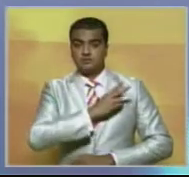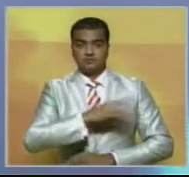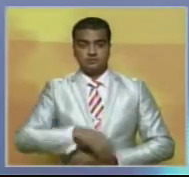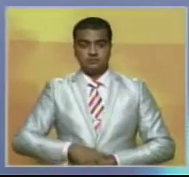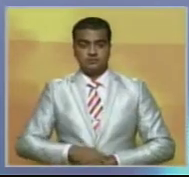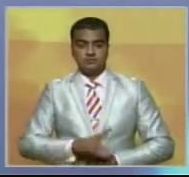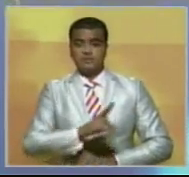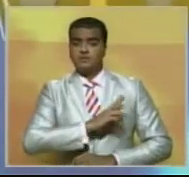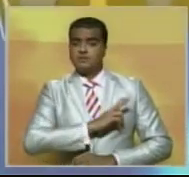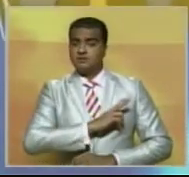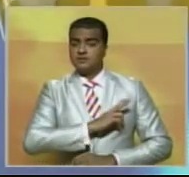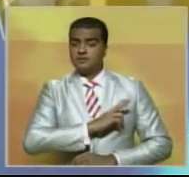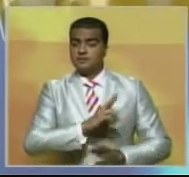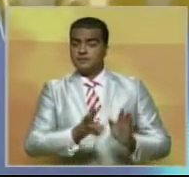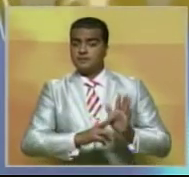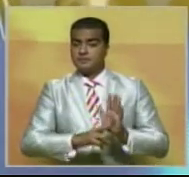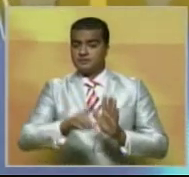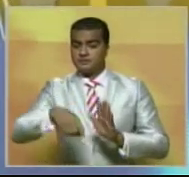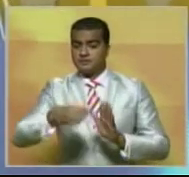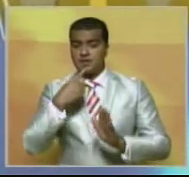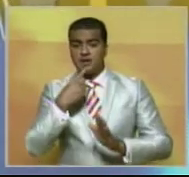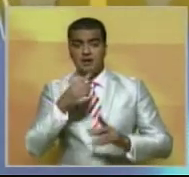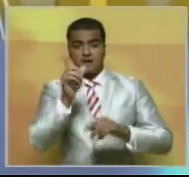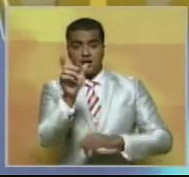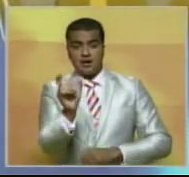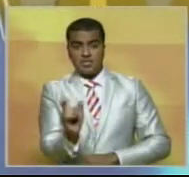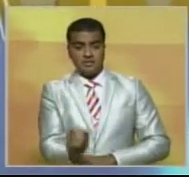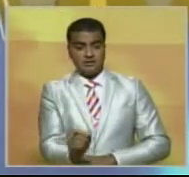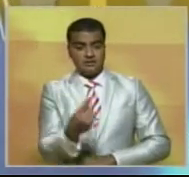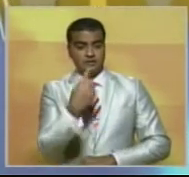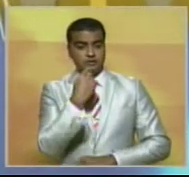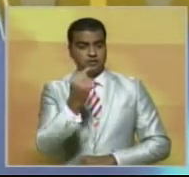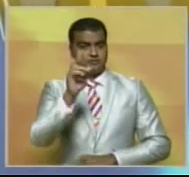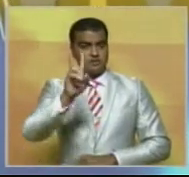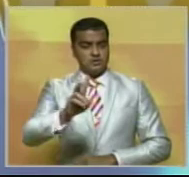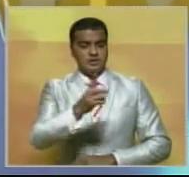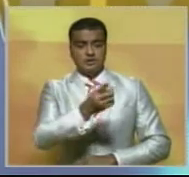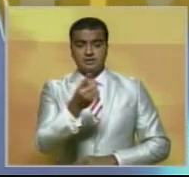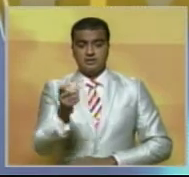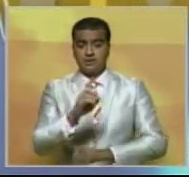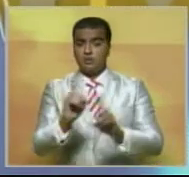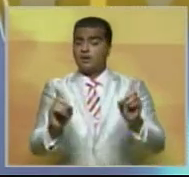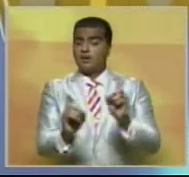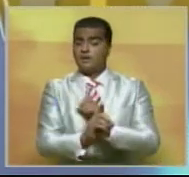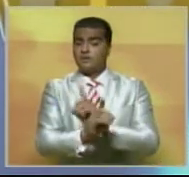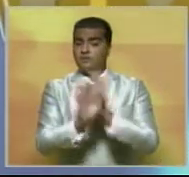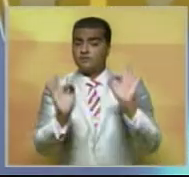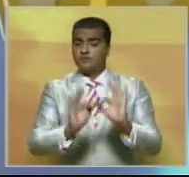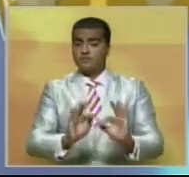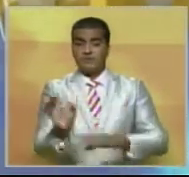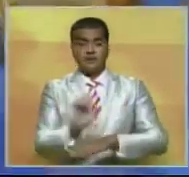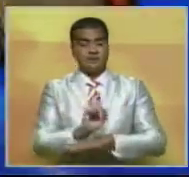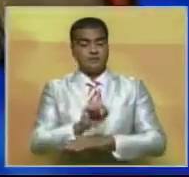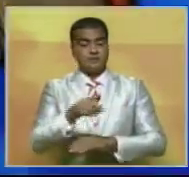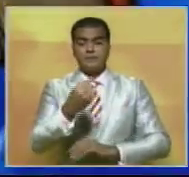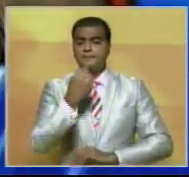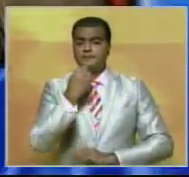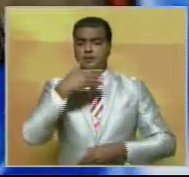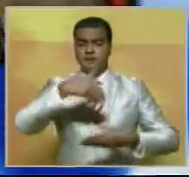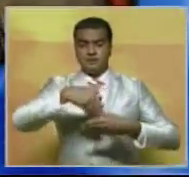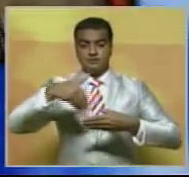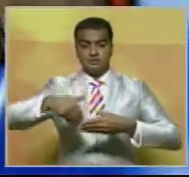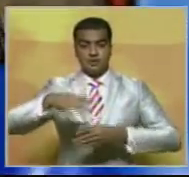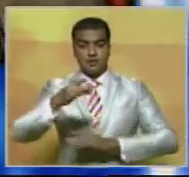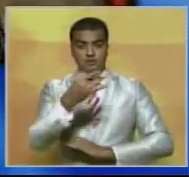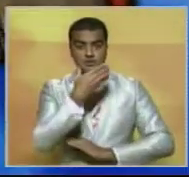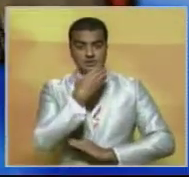te visita en Buenos Aires la diputada María Corina Machado destacó que Venezuela necesita un cambio de modelo urgente resaltó que las elecciones